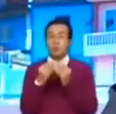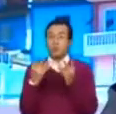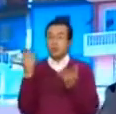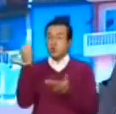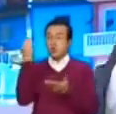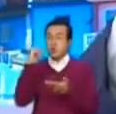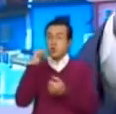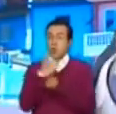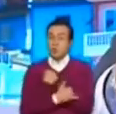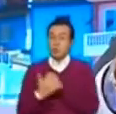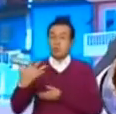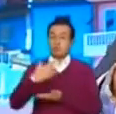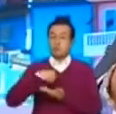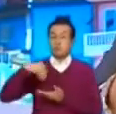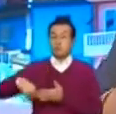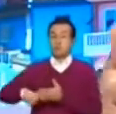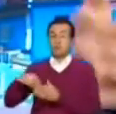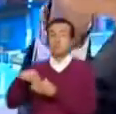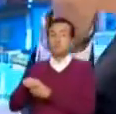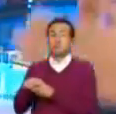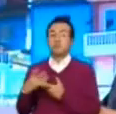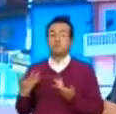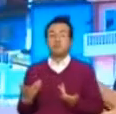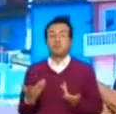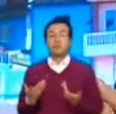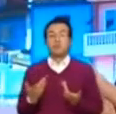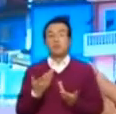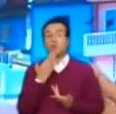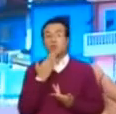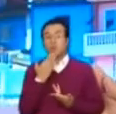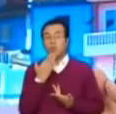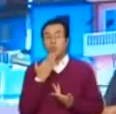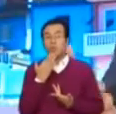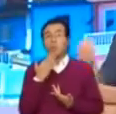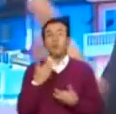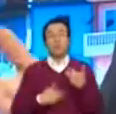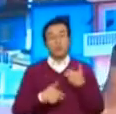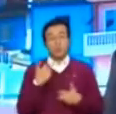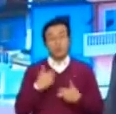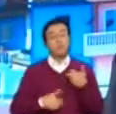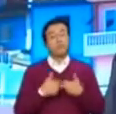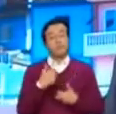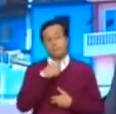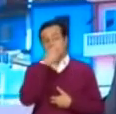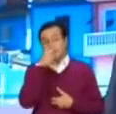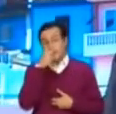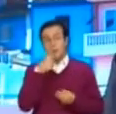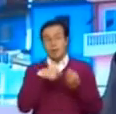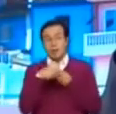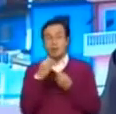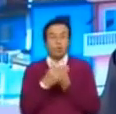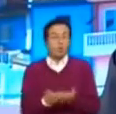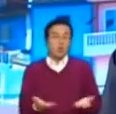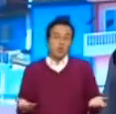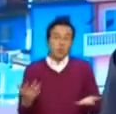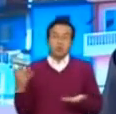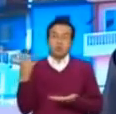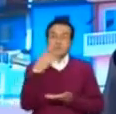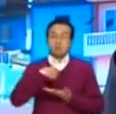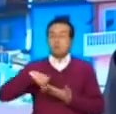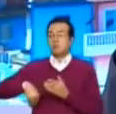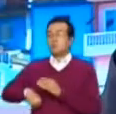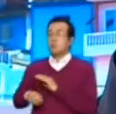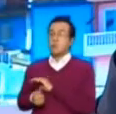de los recursos que se colocan en paraísos fiscales también provienen de fuentes ilícitas. Por lo tanto, los mecanismos